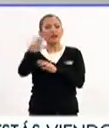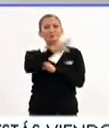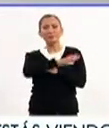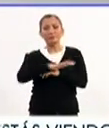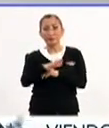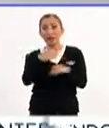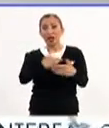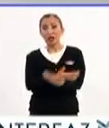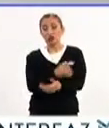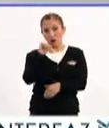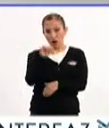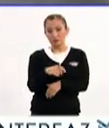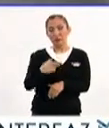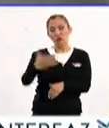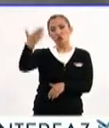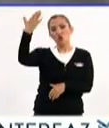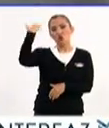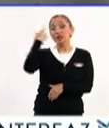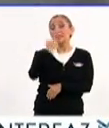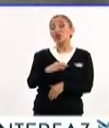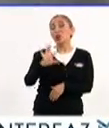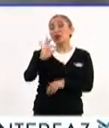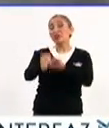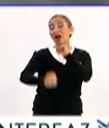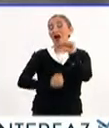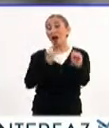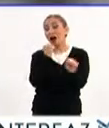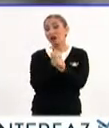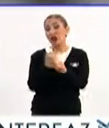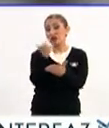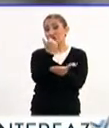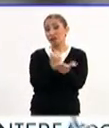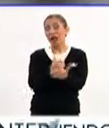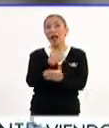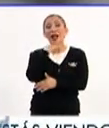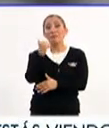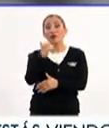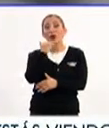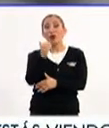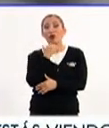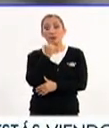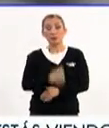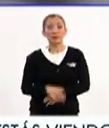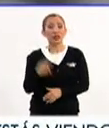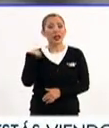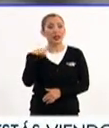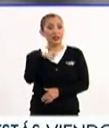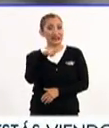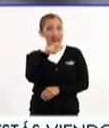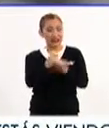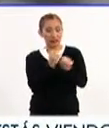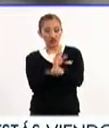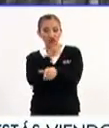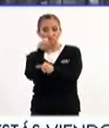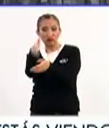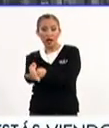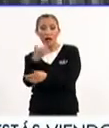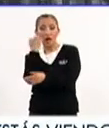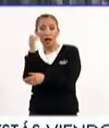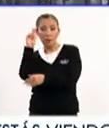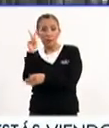espacio. Nació un día como hoy, pero de hace 140 años, en la ciudad alemana de Ulm. A sus 17 ingresó a la